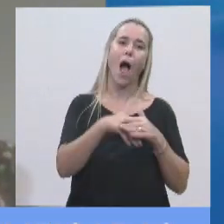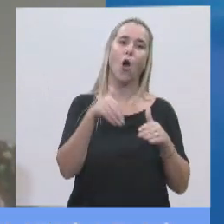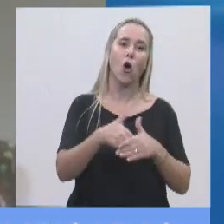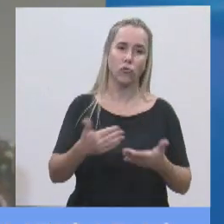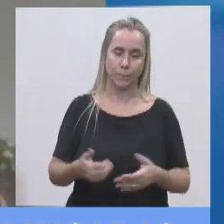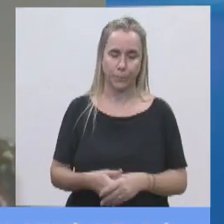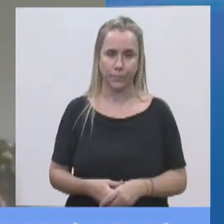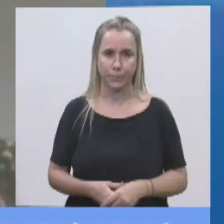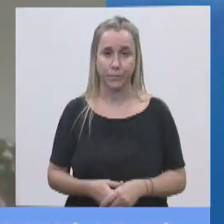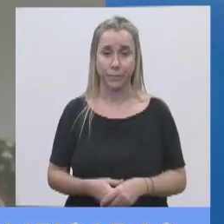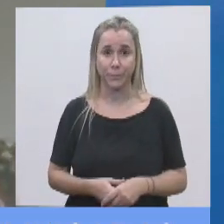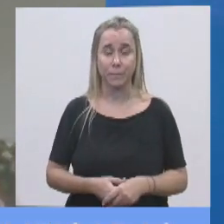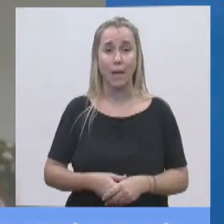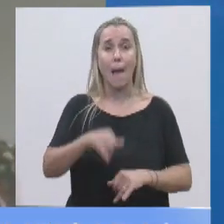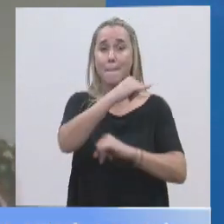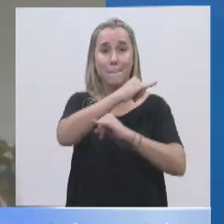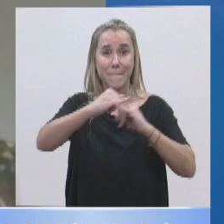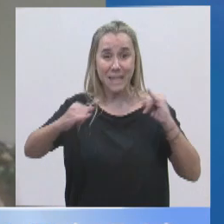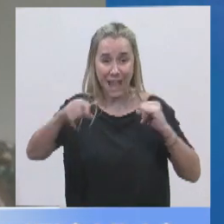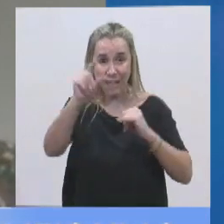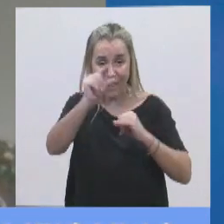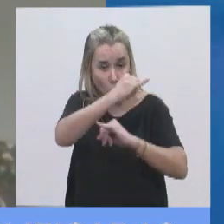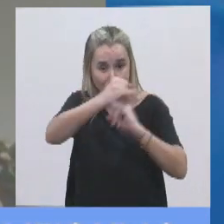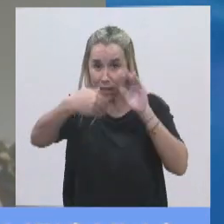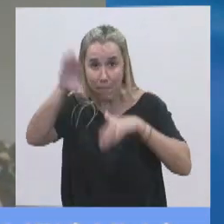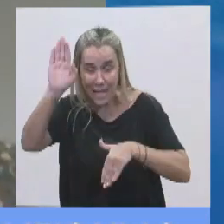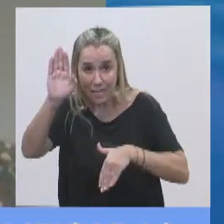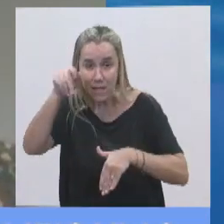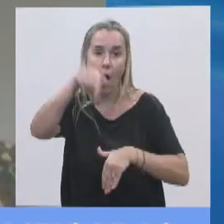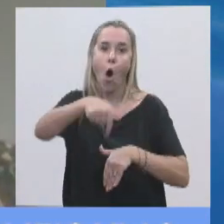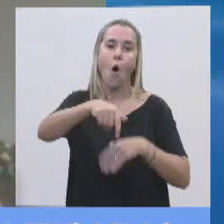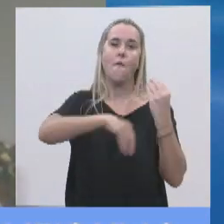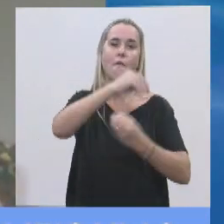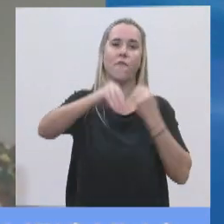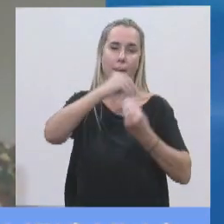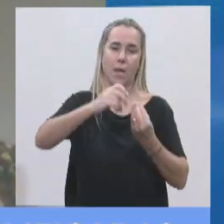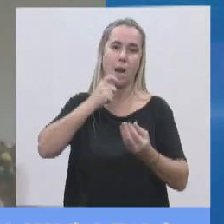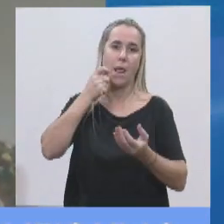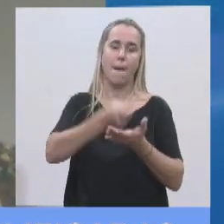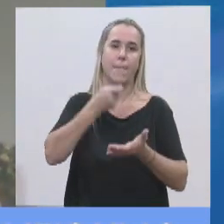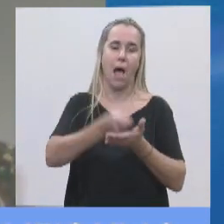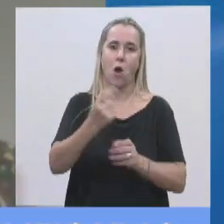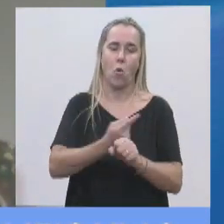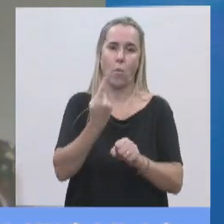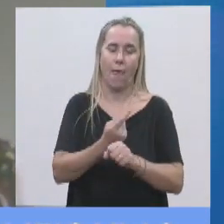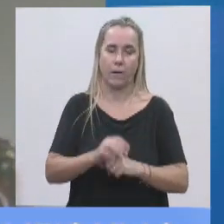bancos. Más de la mitad de estos créditos hoy las familias no las pueden